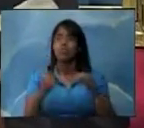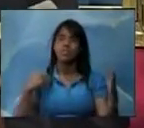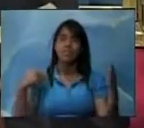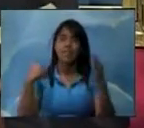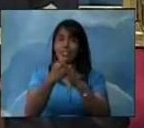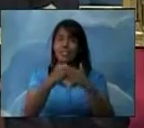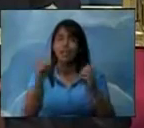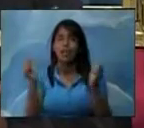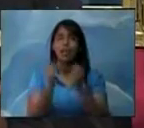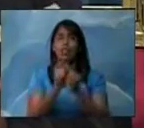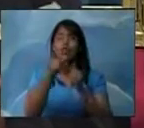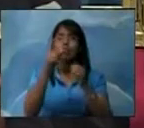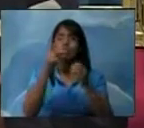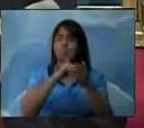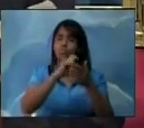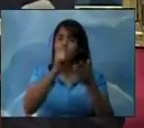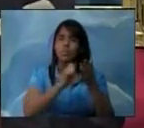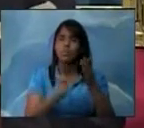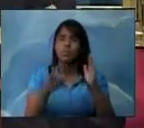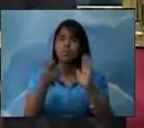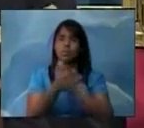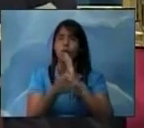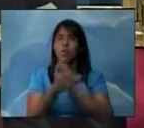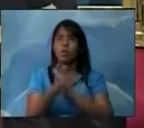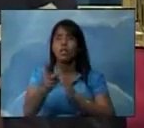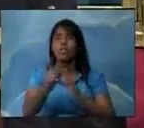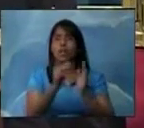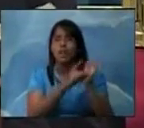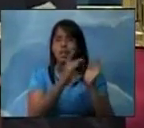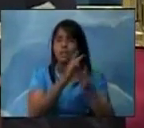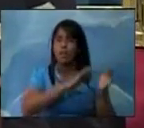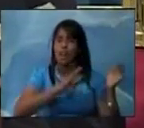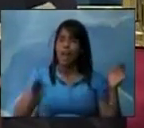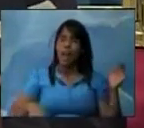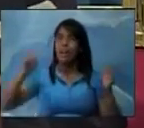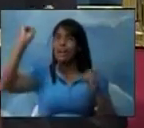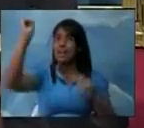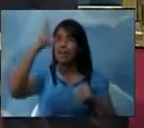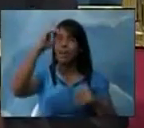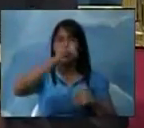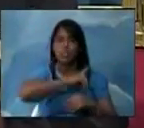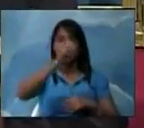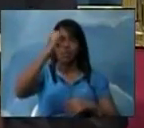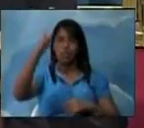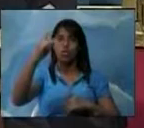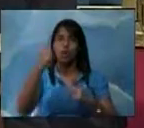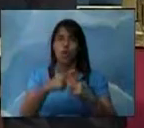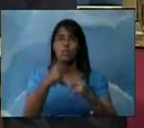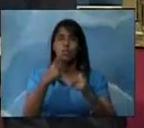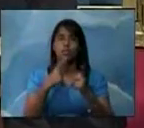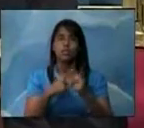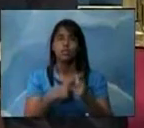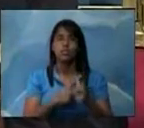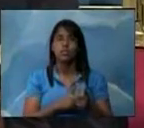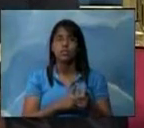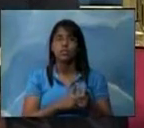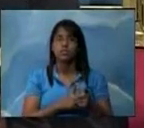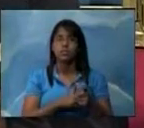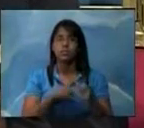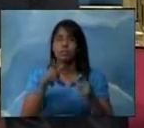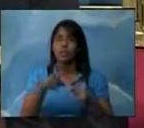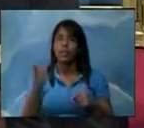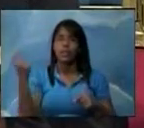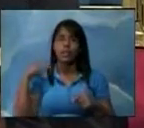con un tema acerca del Evangelio, de la gracia de Dios. Entonces,